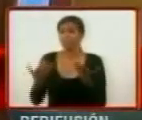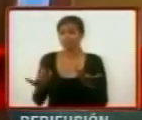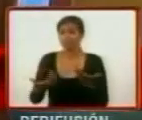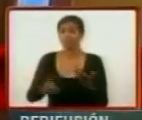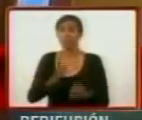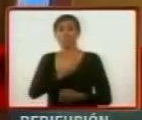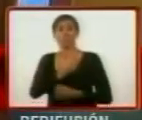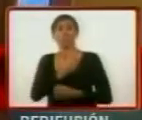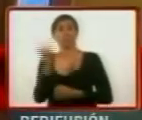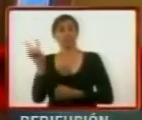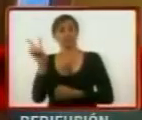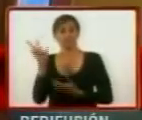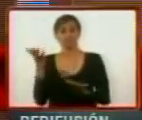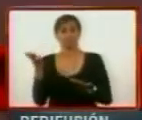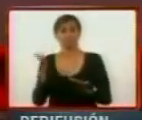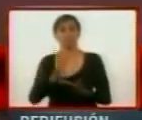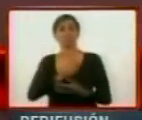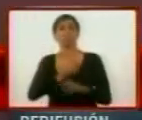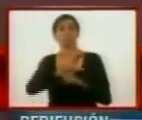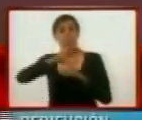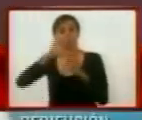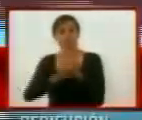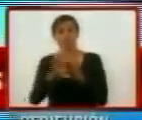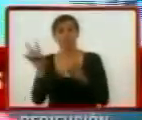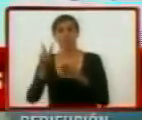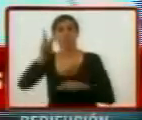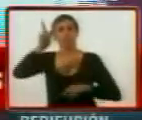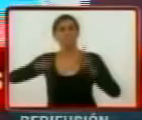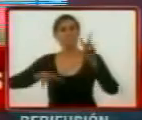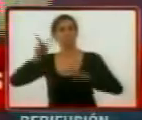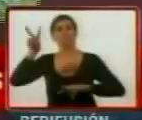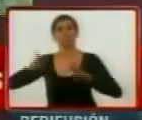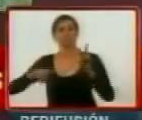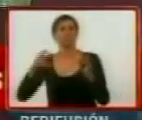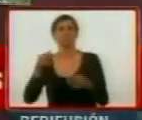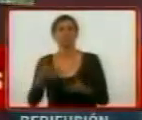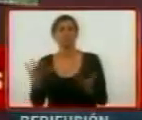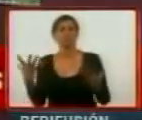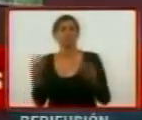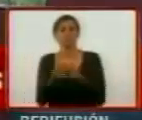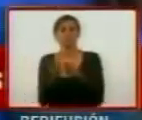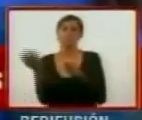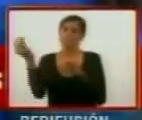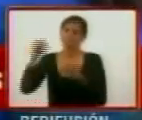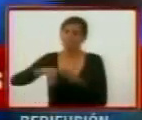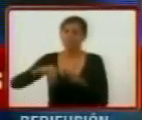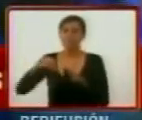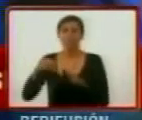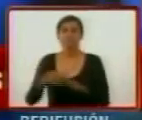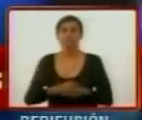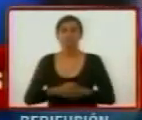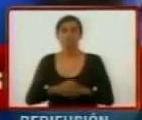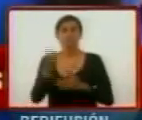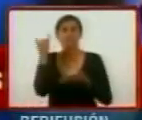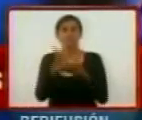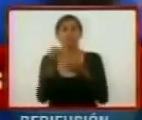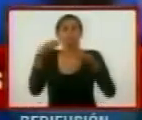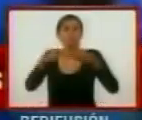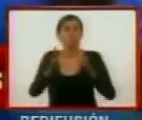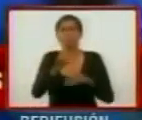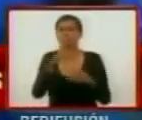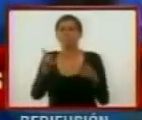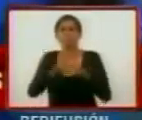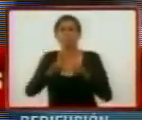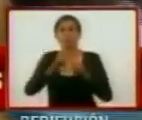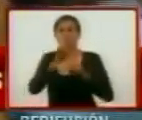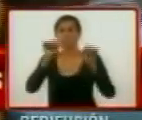de Venezuela, patrimonio cultural de Venezuela. Esta exposición física la acompaña el Registro Público del Patrimonio, un sistema interactivo que puede